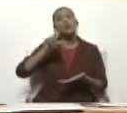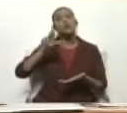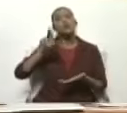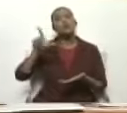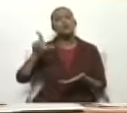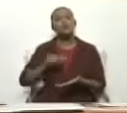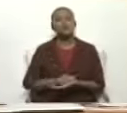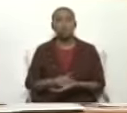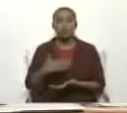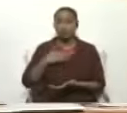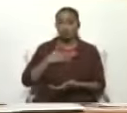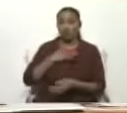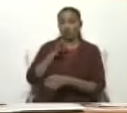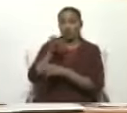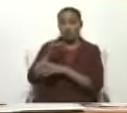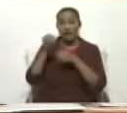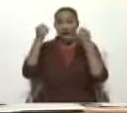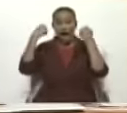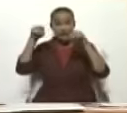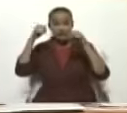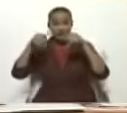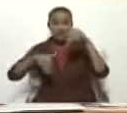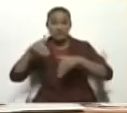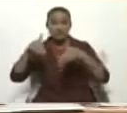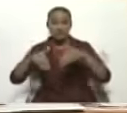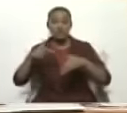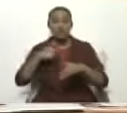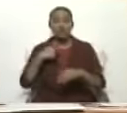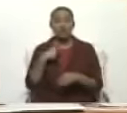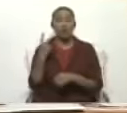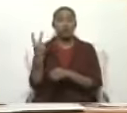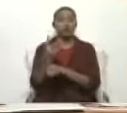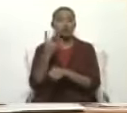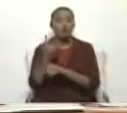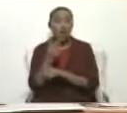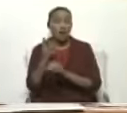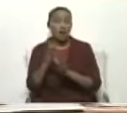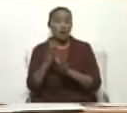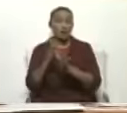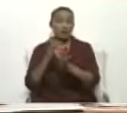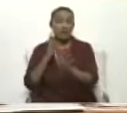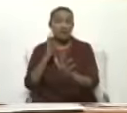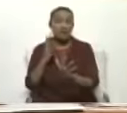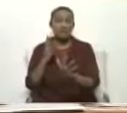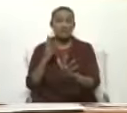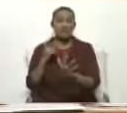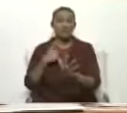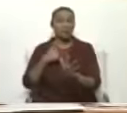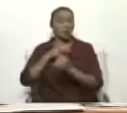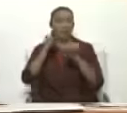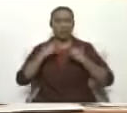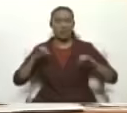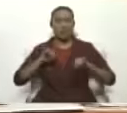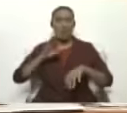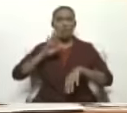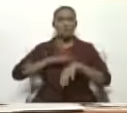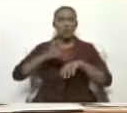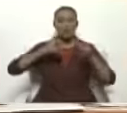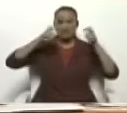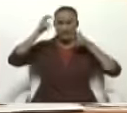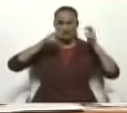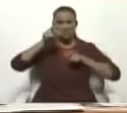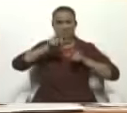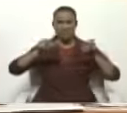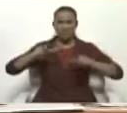vengo del simulacro y no muy feliz de haber estado 2 horas y media entre tanto chavista organizado. Las jefas de